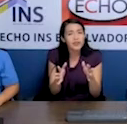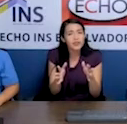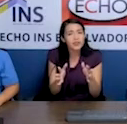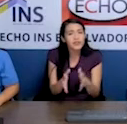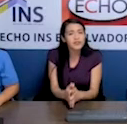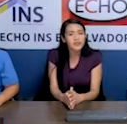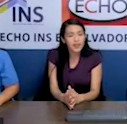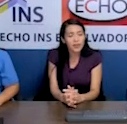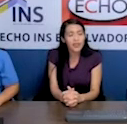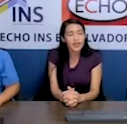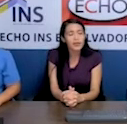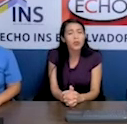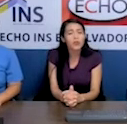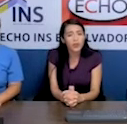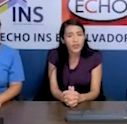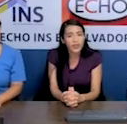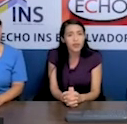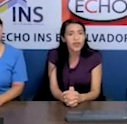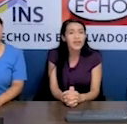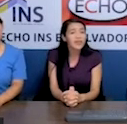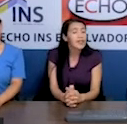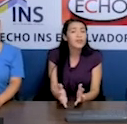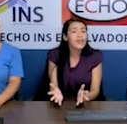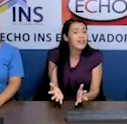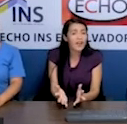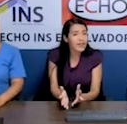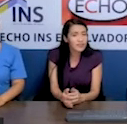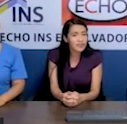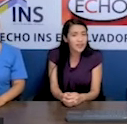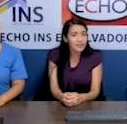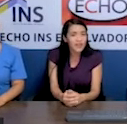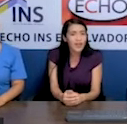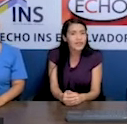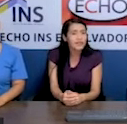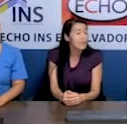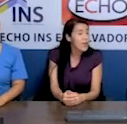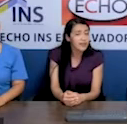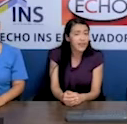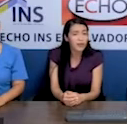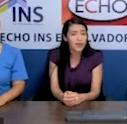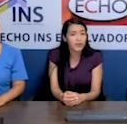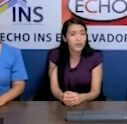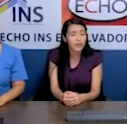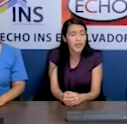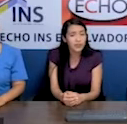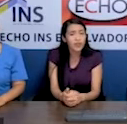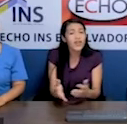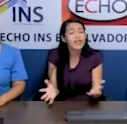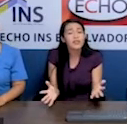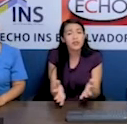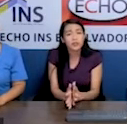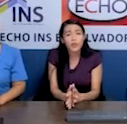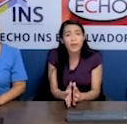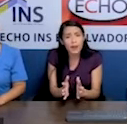con las afecciones de origen oncológico. Tienen una elevada incidencia, entre 20 y